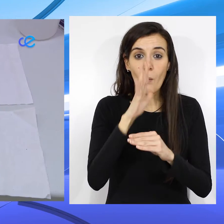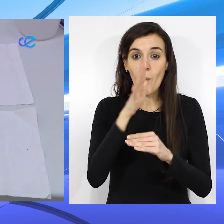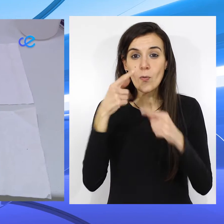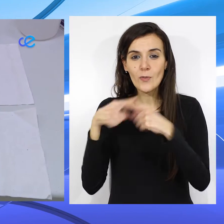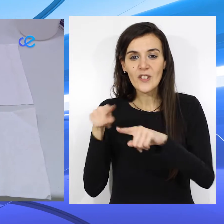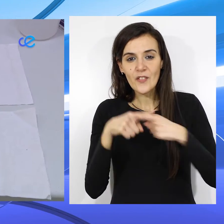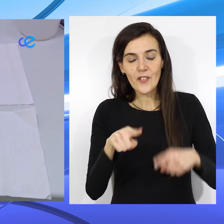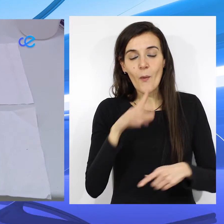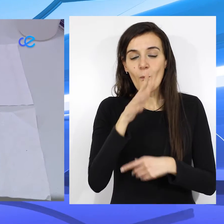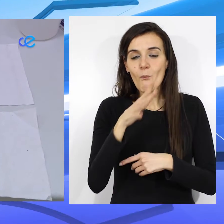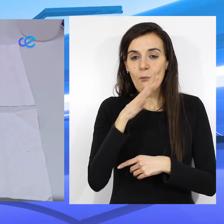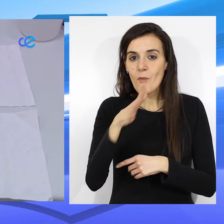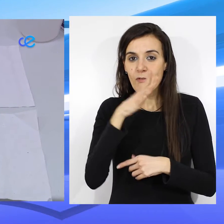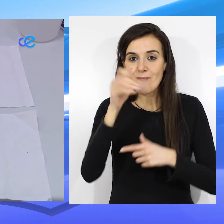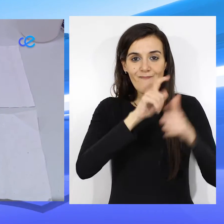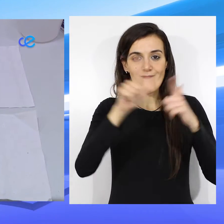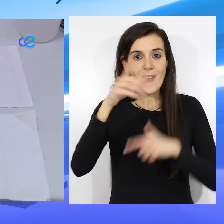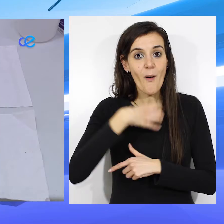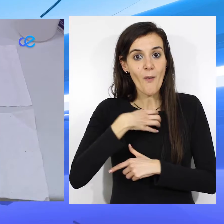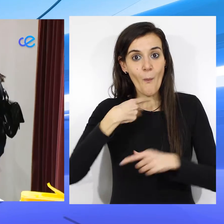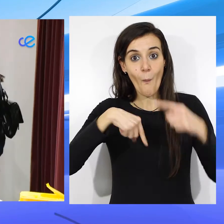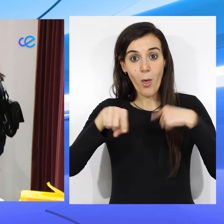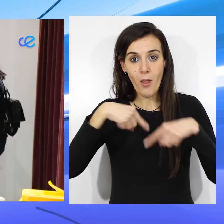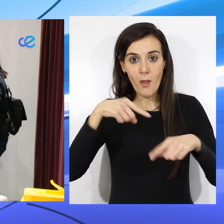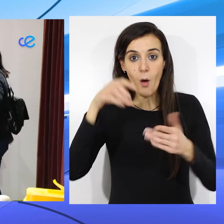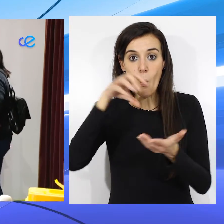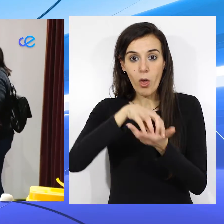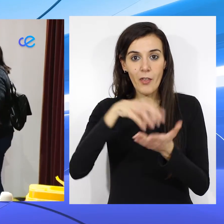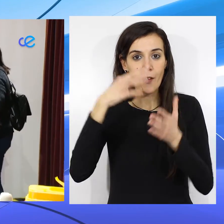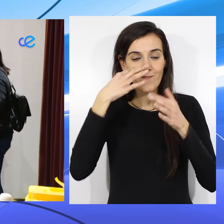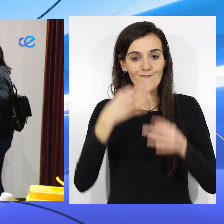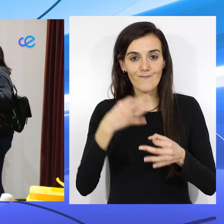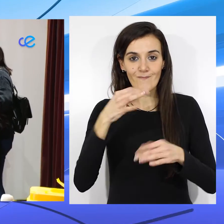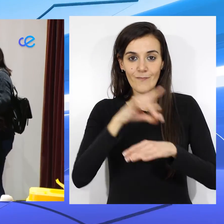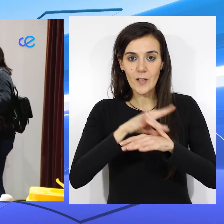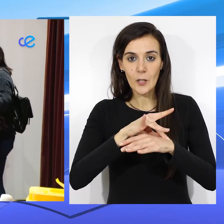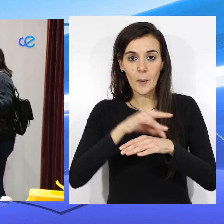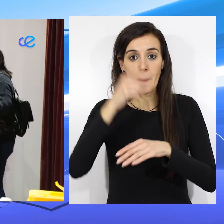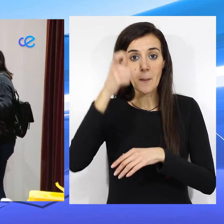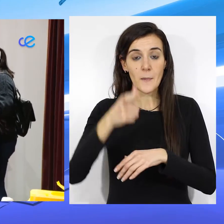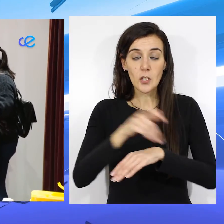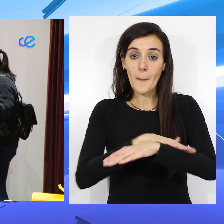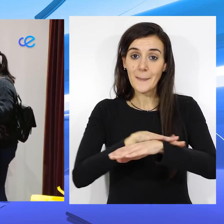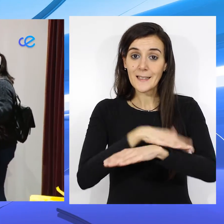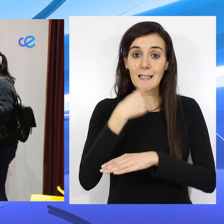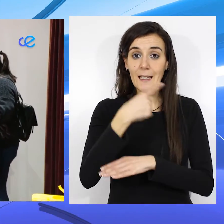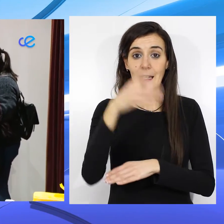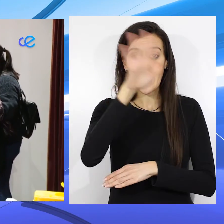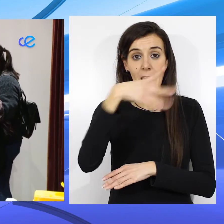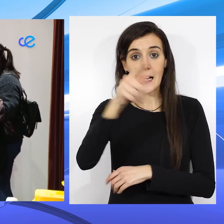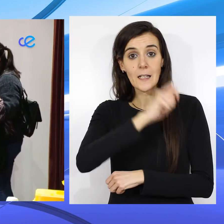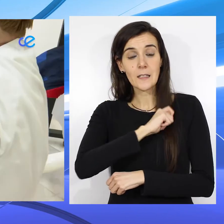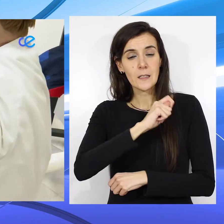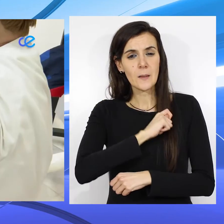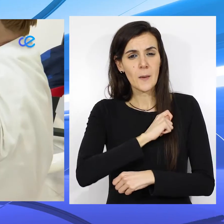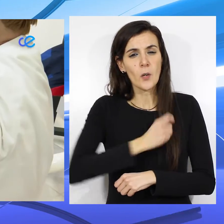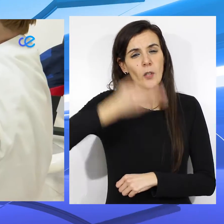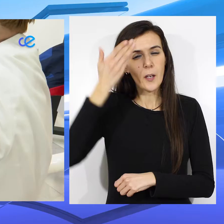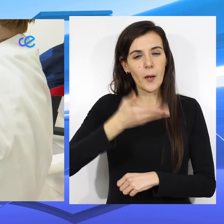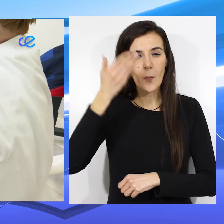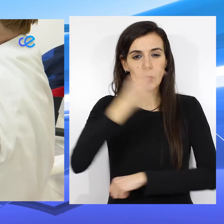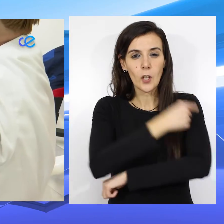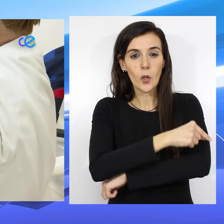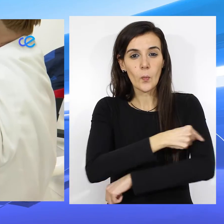por diferentes motivos no se pueden desplazar a un centro de salud. Montero destaca que España cuenta ya con un